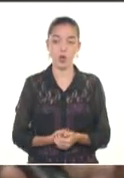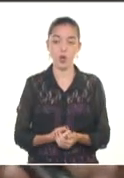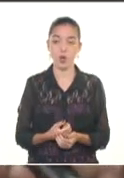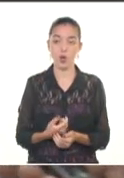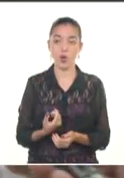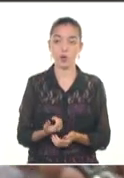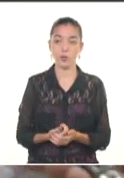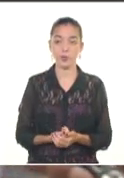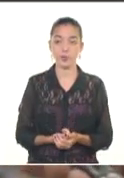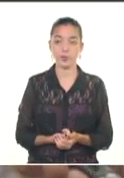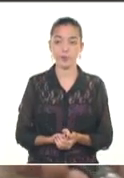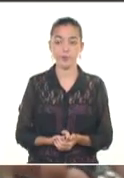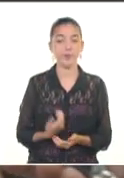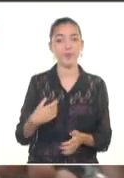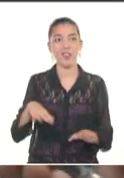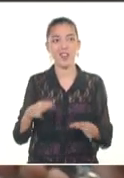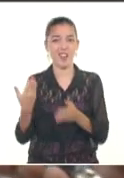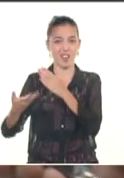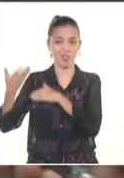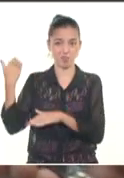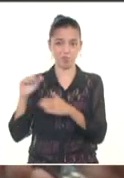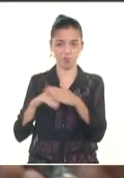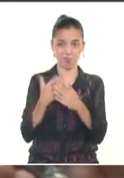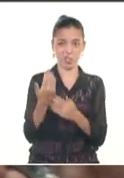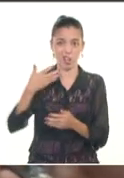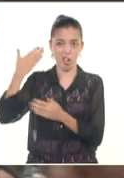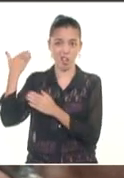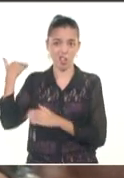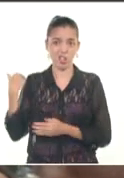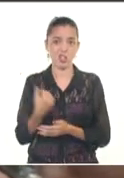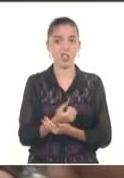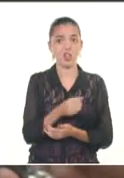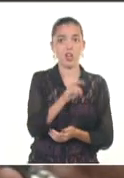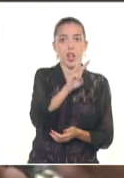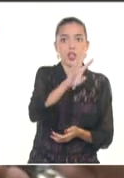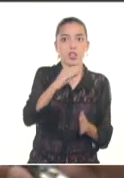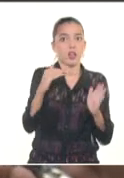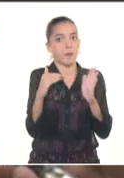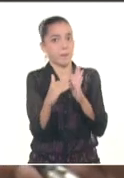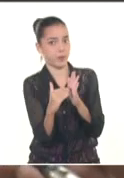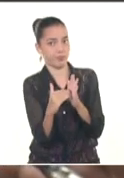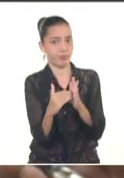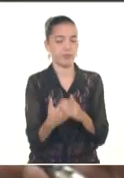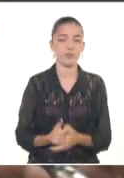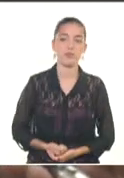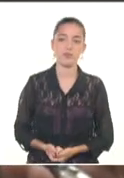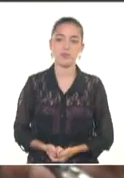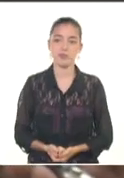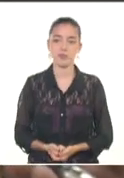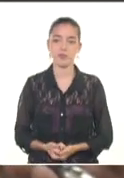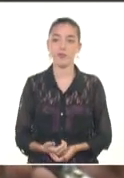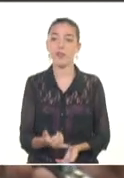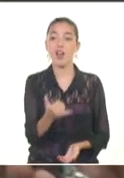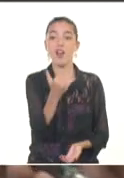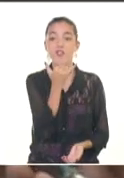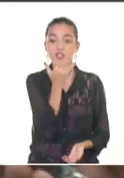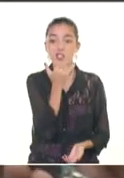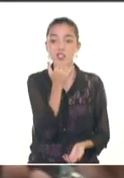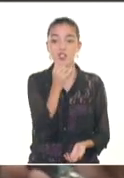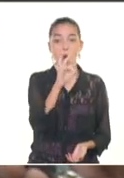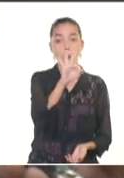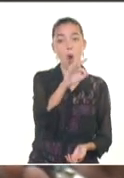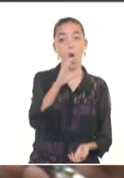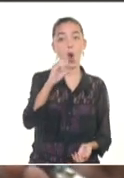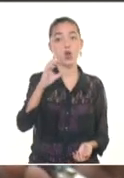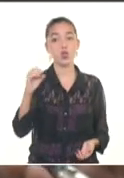habíamos pronosticado incluso 3.300. Eso da 730 megawatts de déficit y 800 megawatts de afectación al servicio. Es decir, que la tendencia